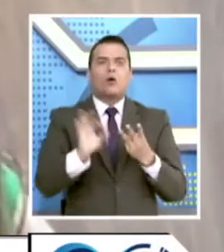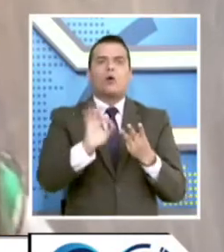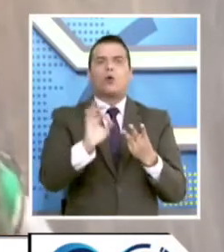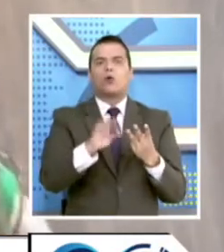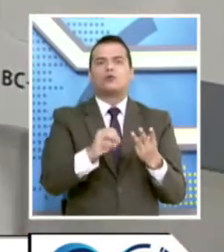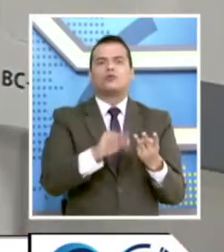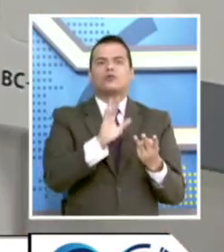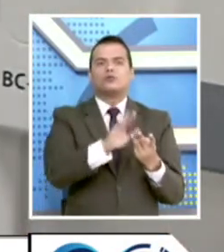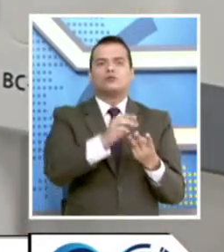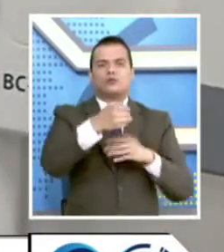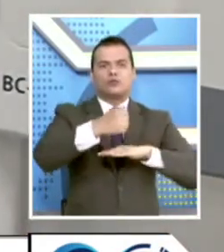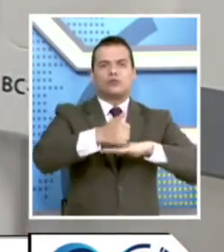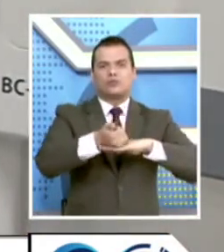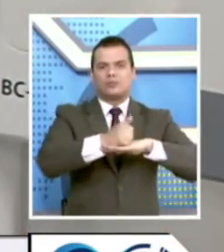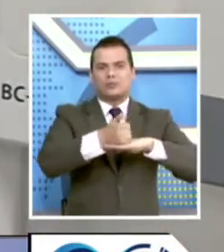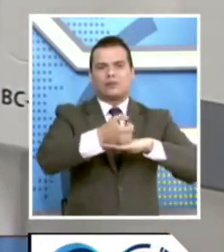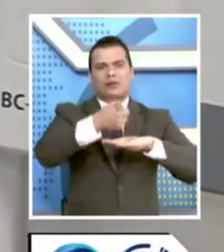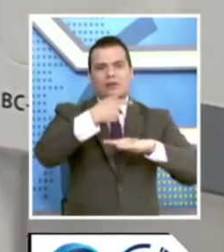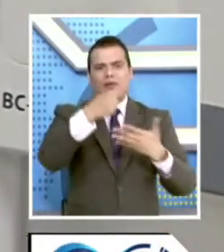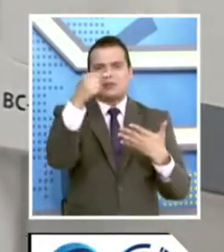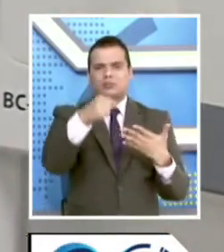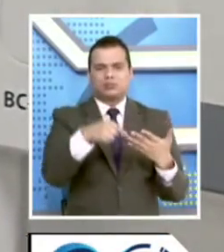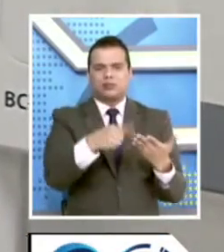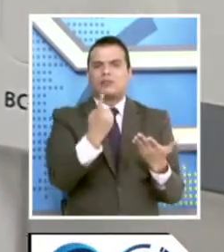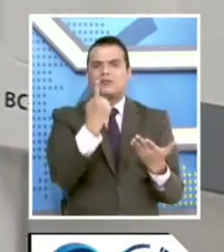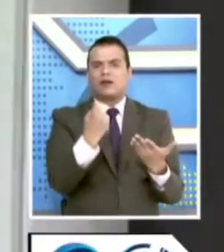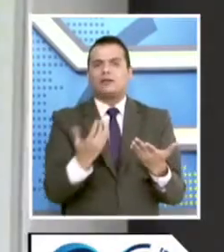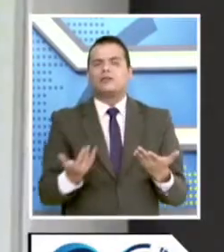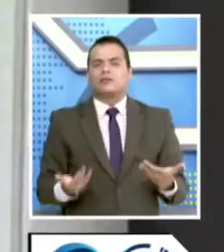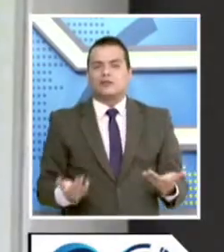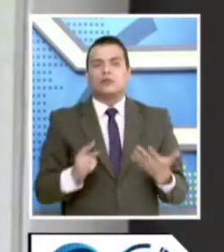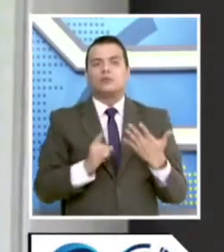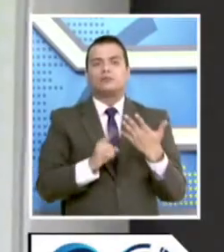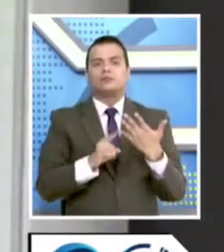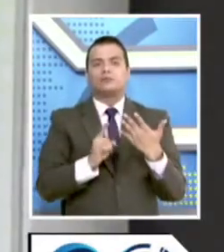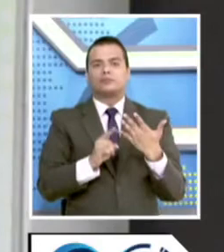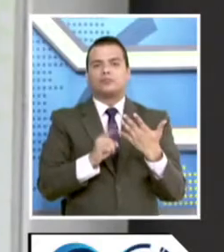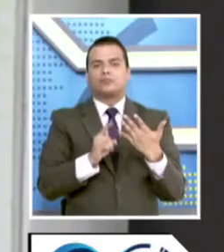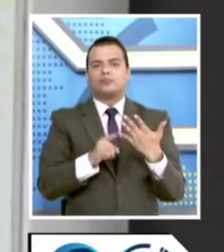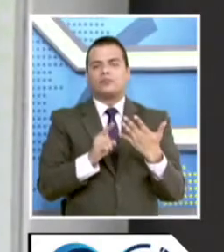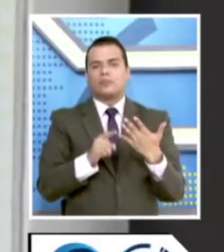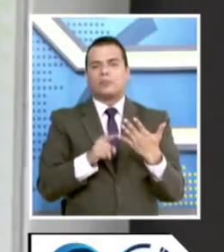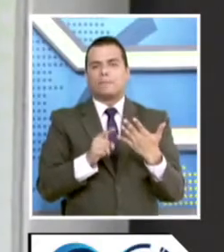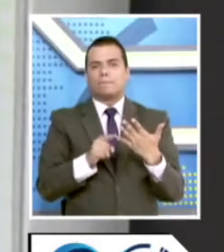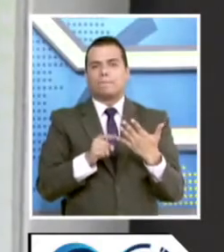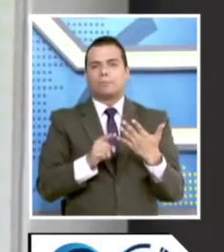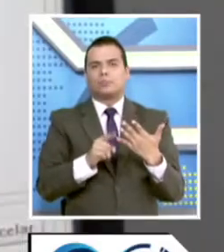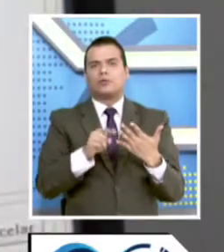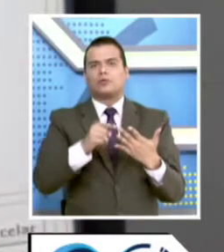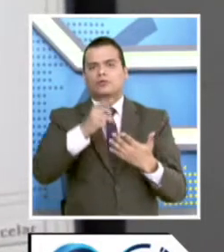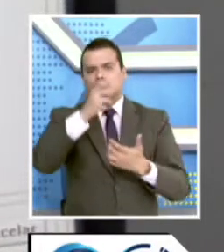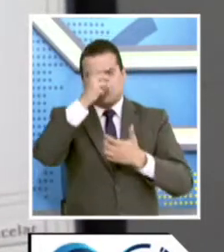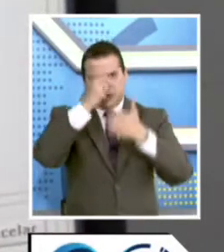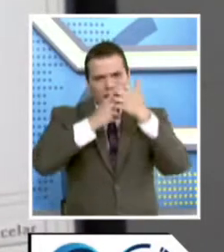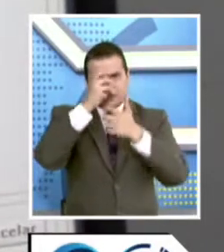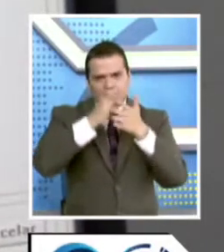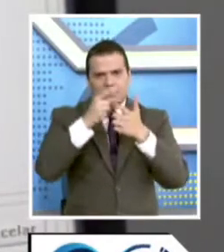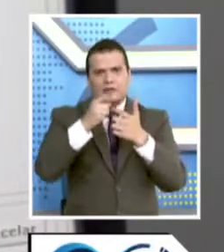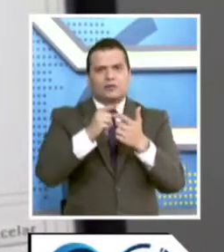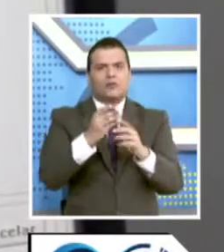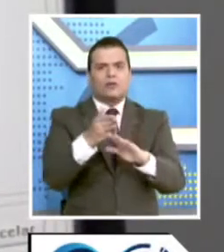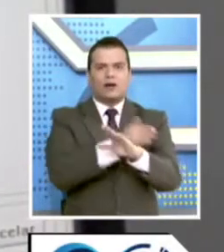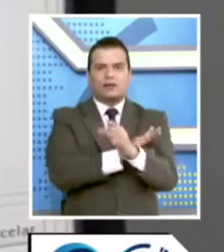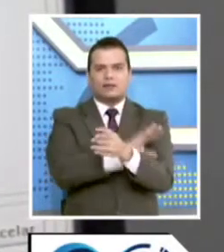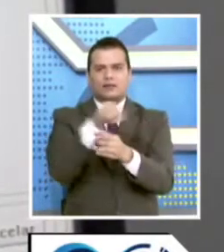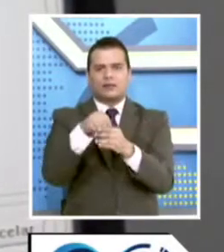en los temas farmacológicos para manejo de colaterales y la ausencia de registros de aplicación de score para el ingreso a